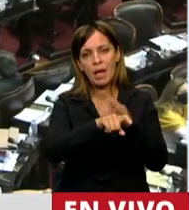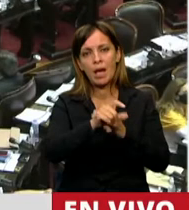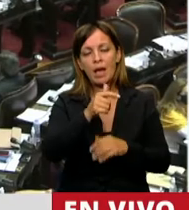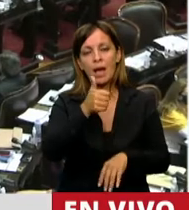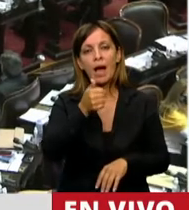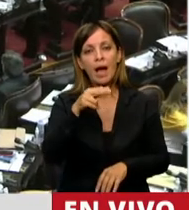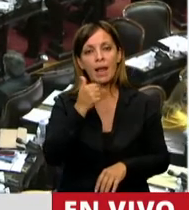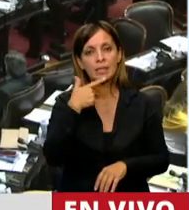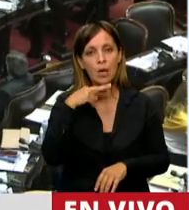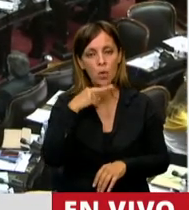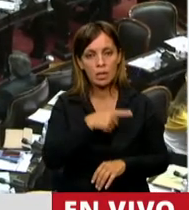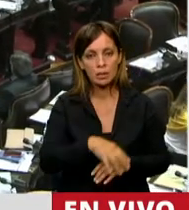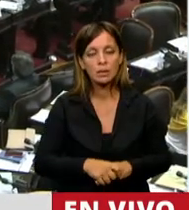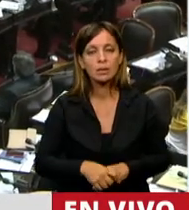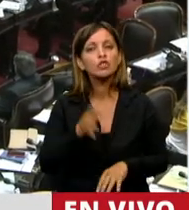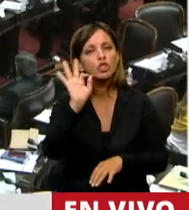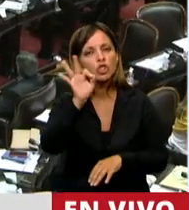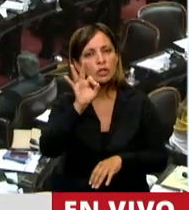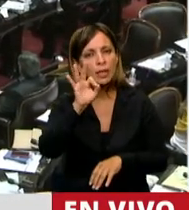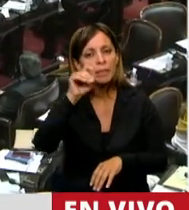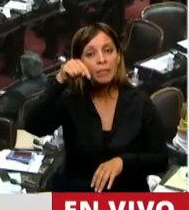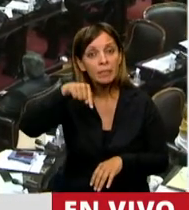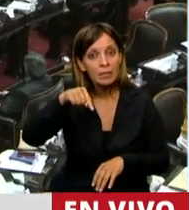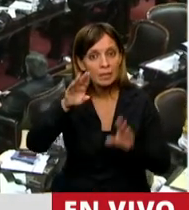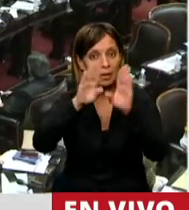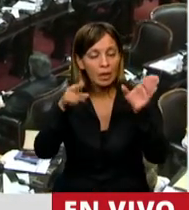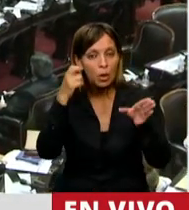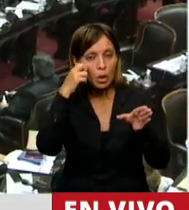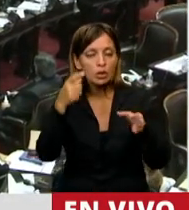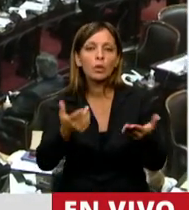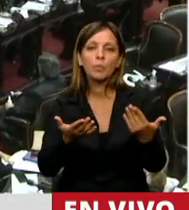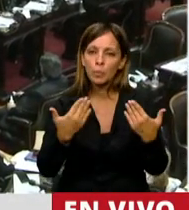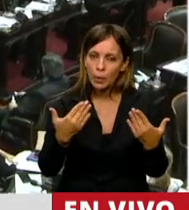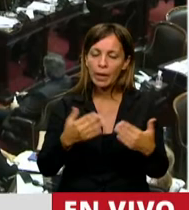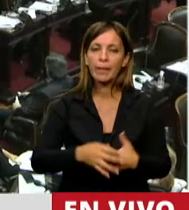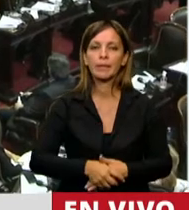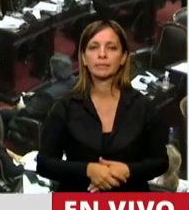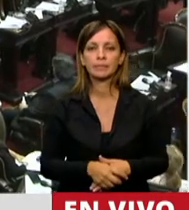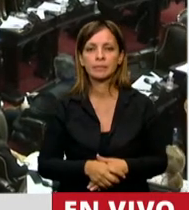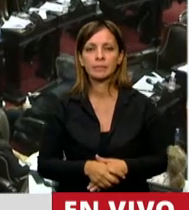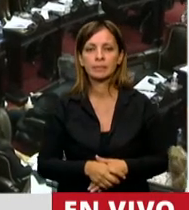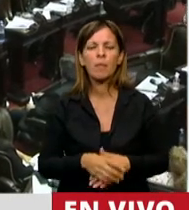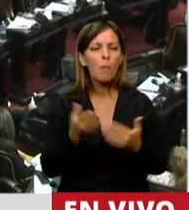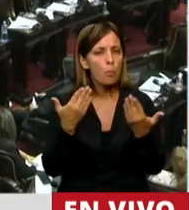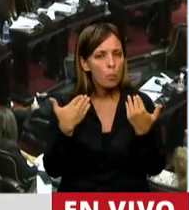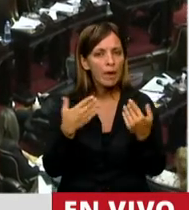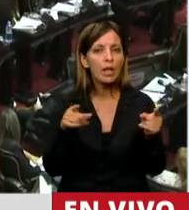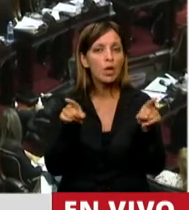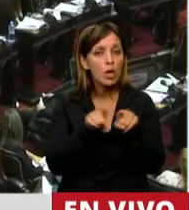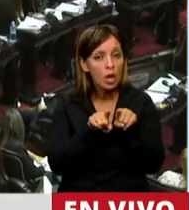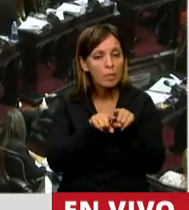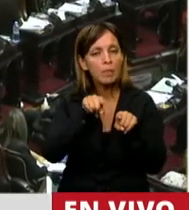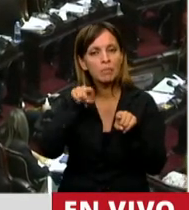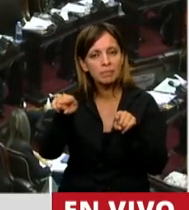Sé que esta casa tiene la posibilidad de hacer lo mismo para los familiares